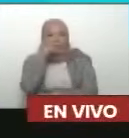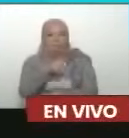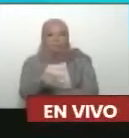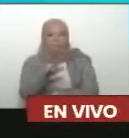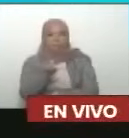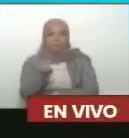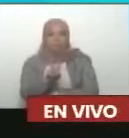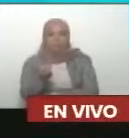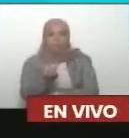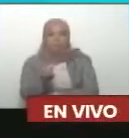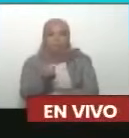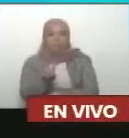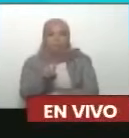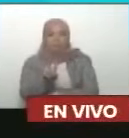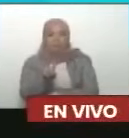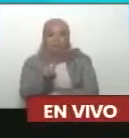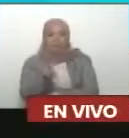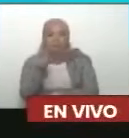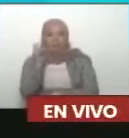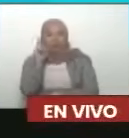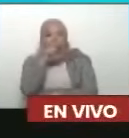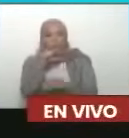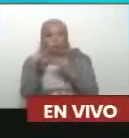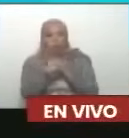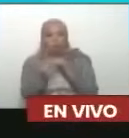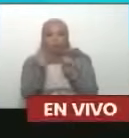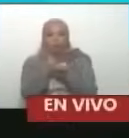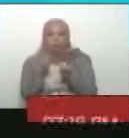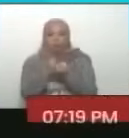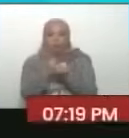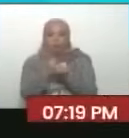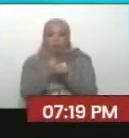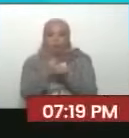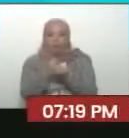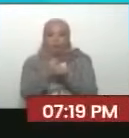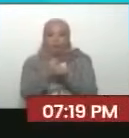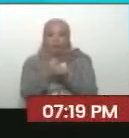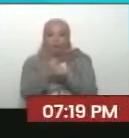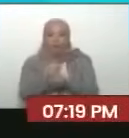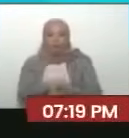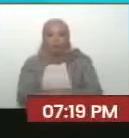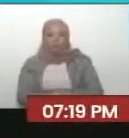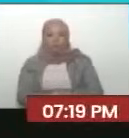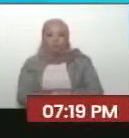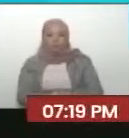Tierra, nuestra Guayana, el gran macizo guayanés,